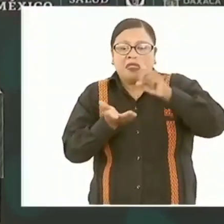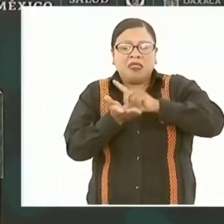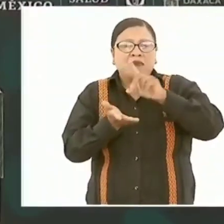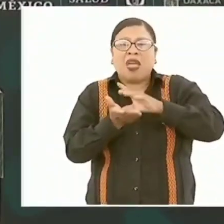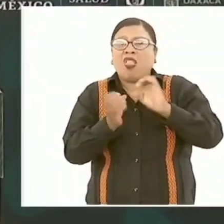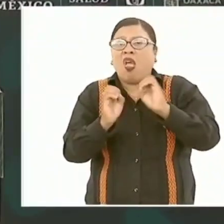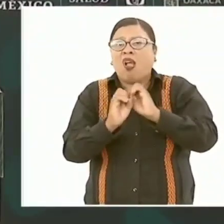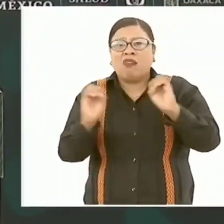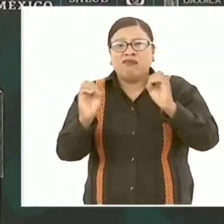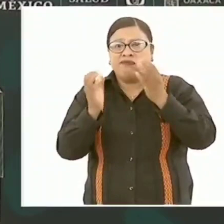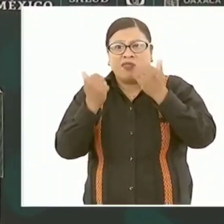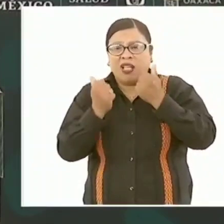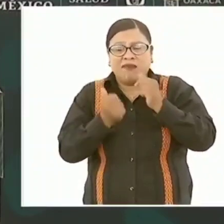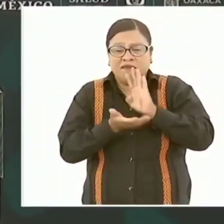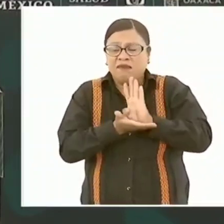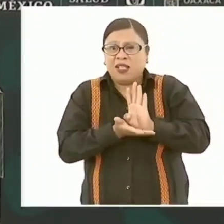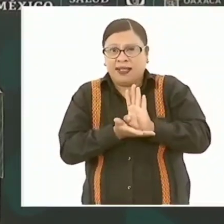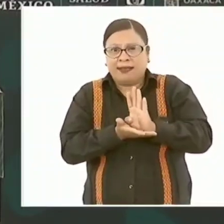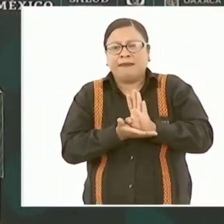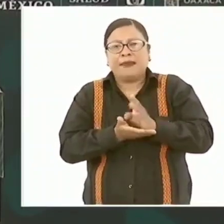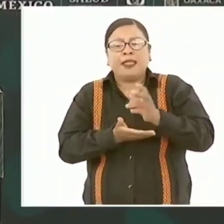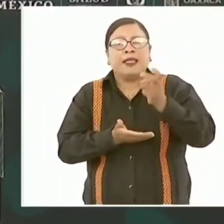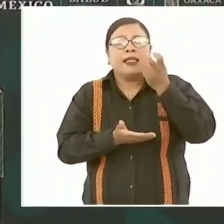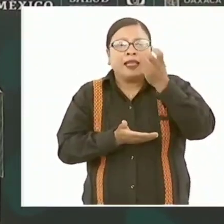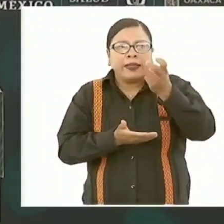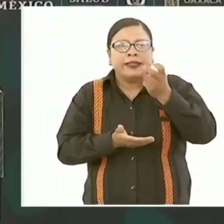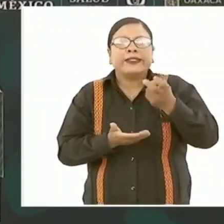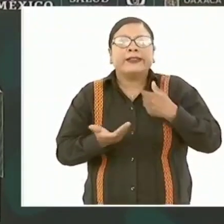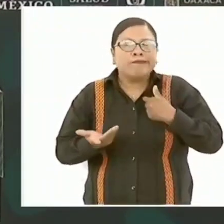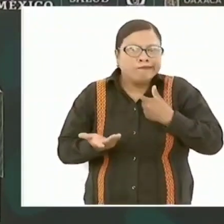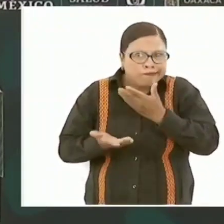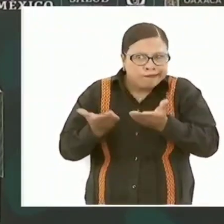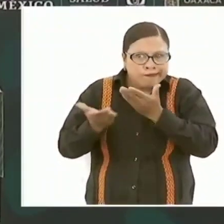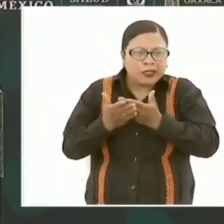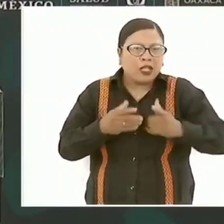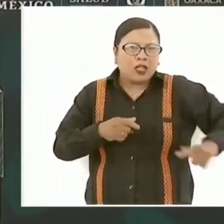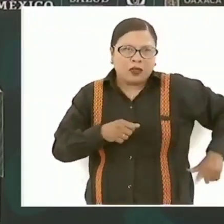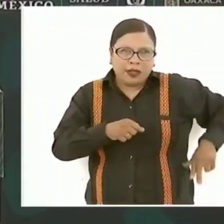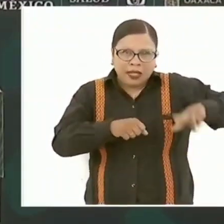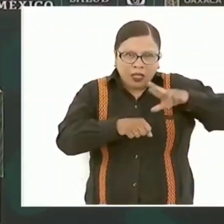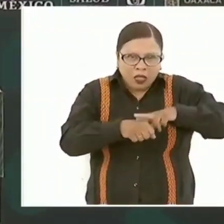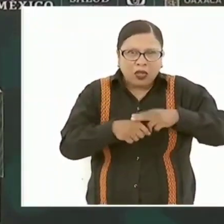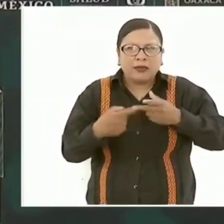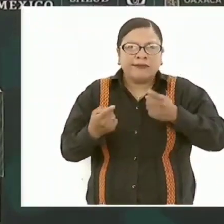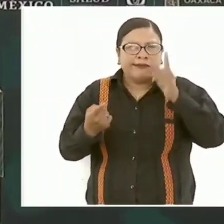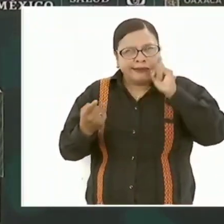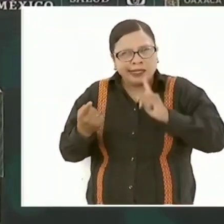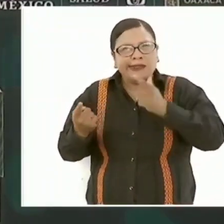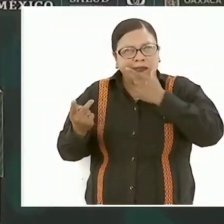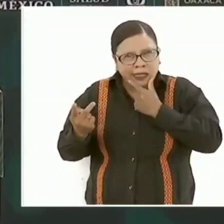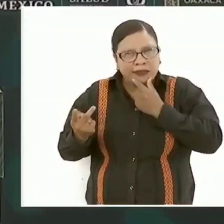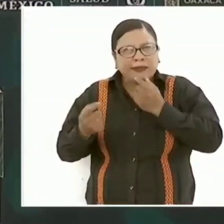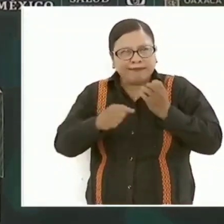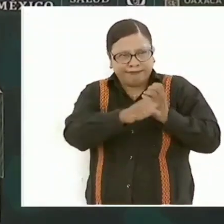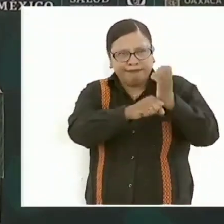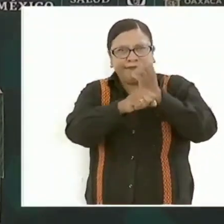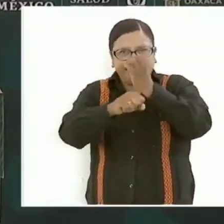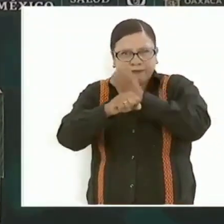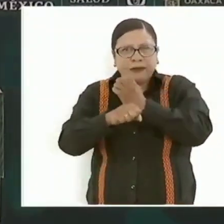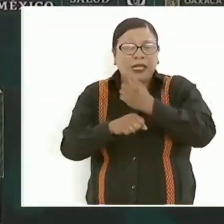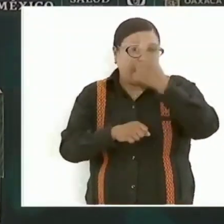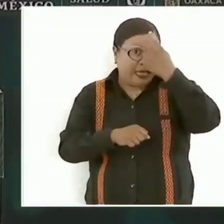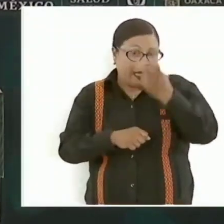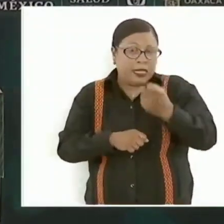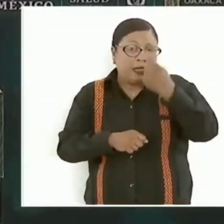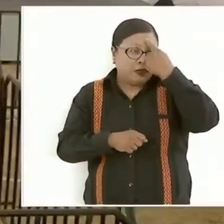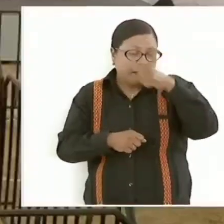nada. Y entonces le propusimos a los gobernadores, gobernadoras, de que para